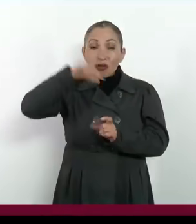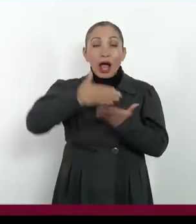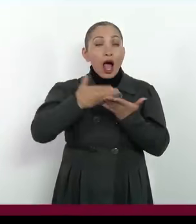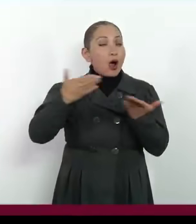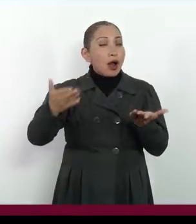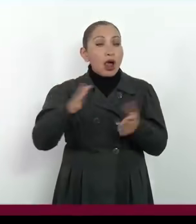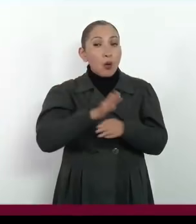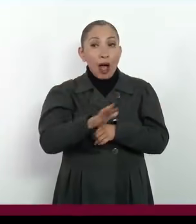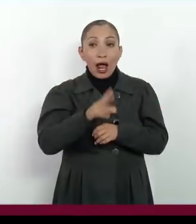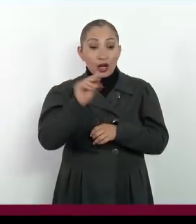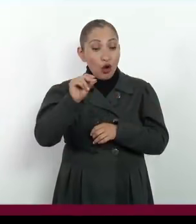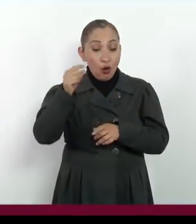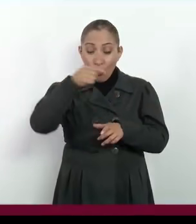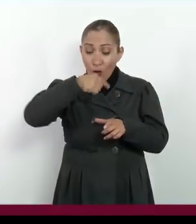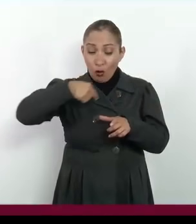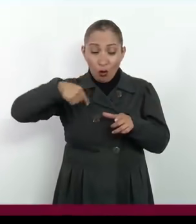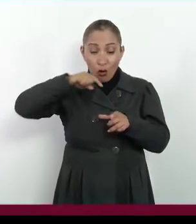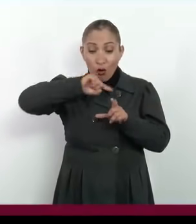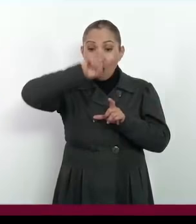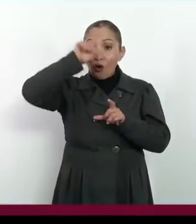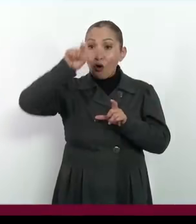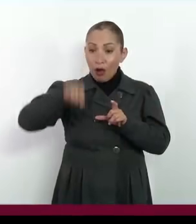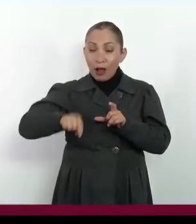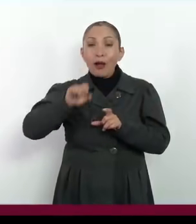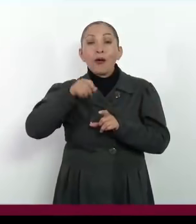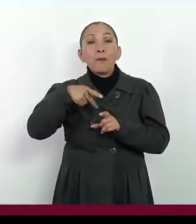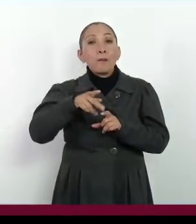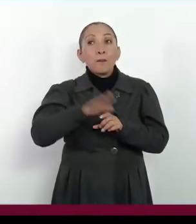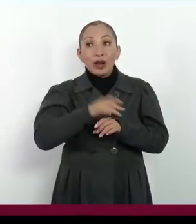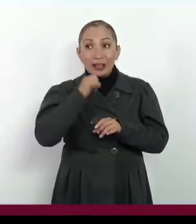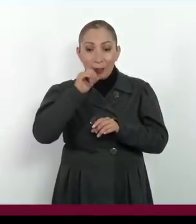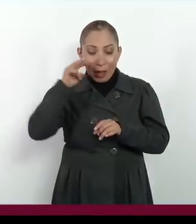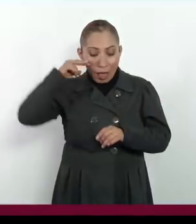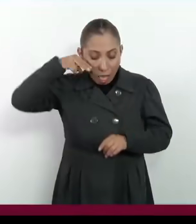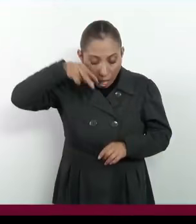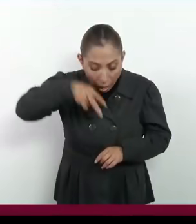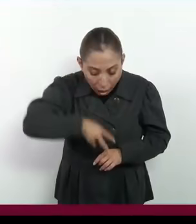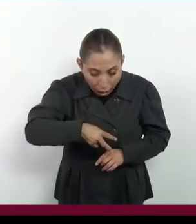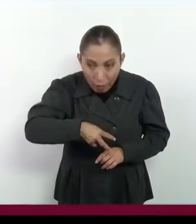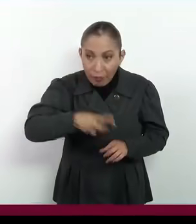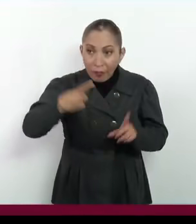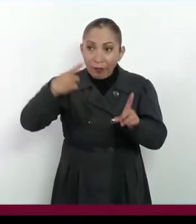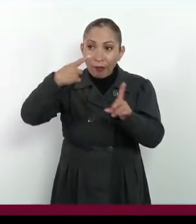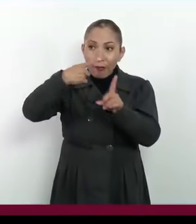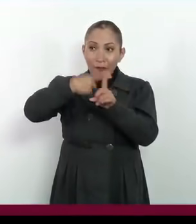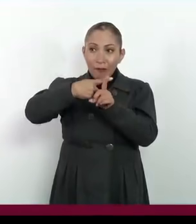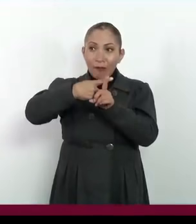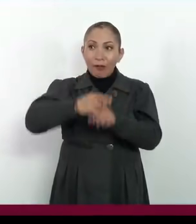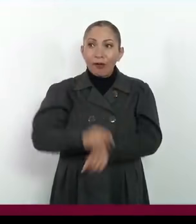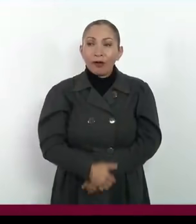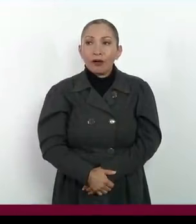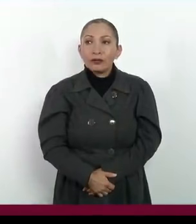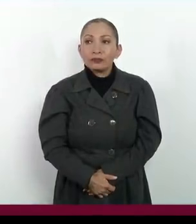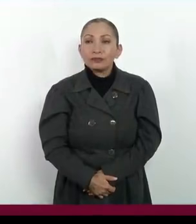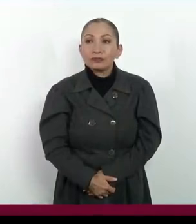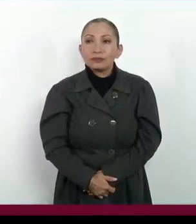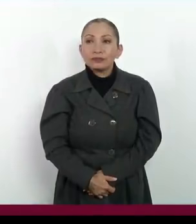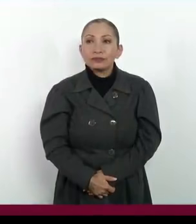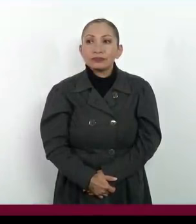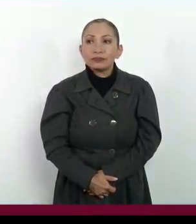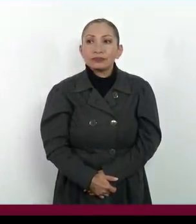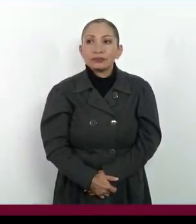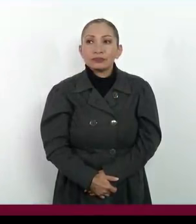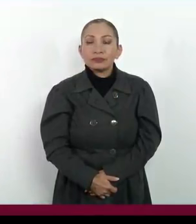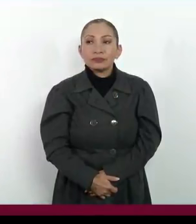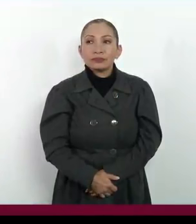ahora lo que vamos a tener no es una parábola, porque además acá arriba también intersecta. ¿Sí estamos de acuerdo? Entonces,